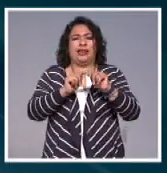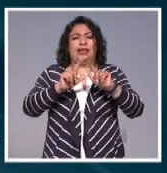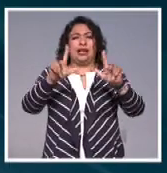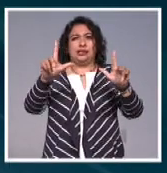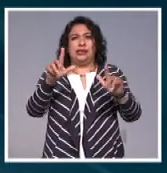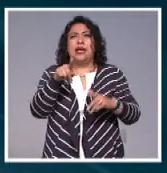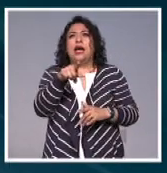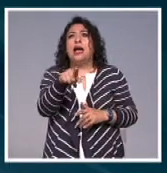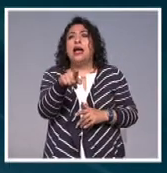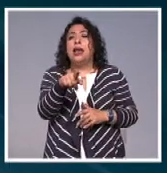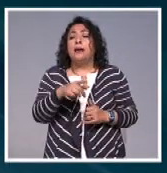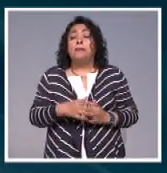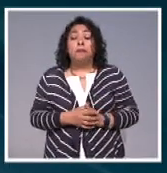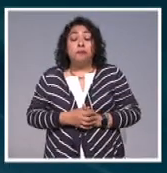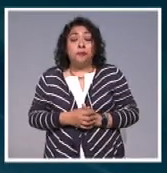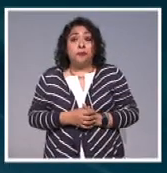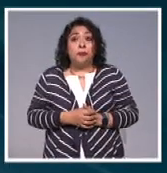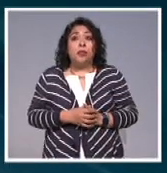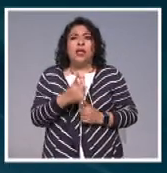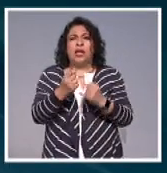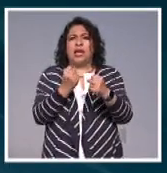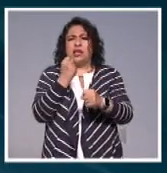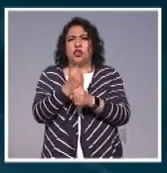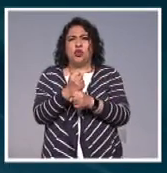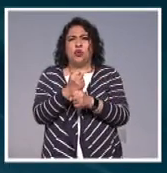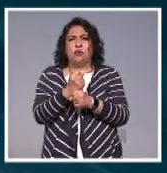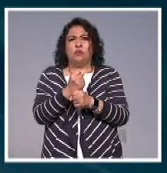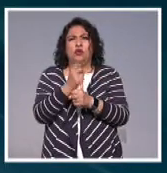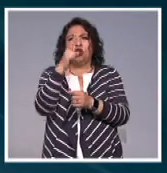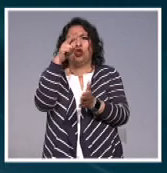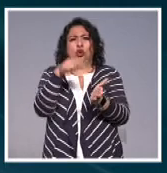convento de Nuestra Señora de la Asunción, en el año